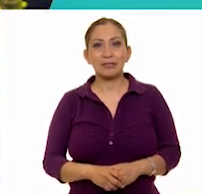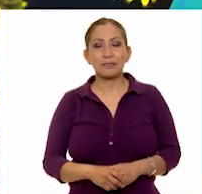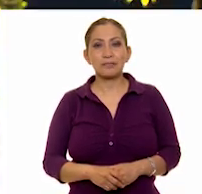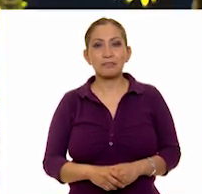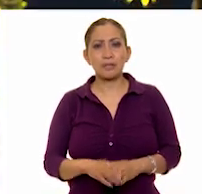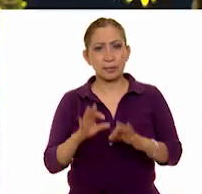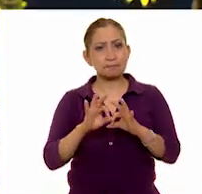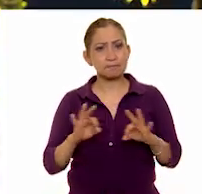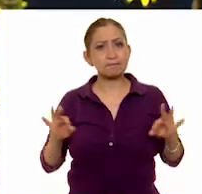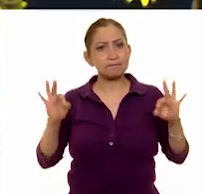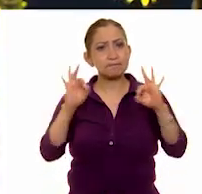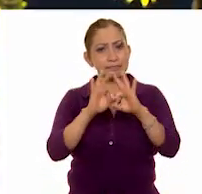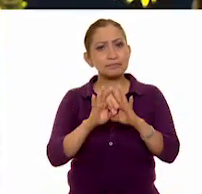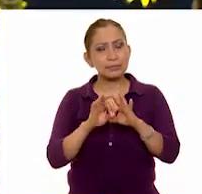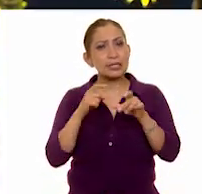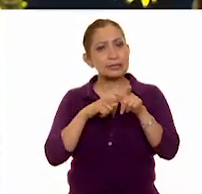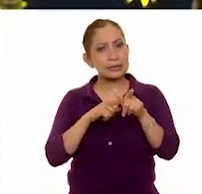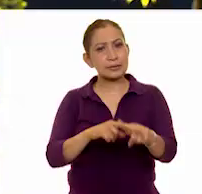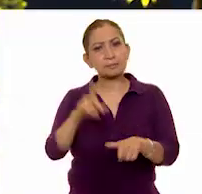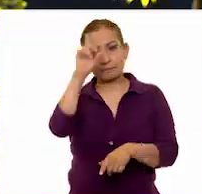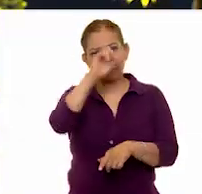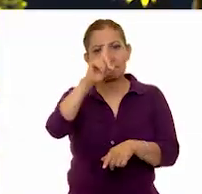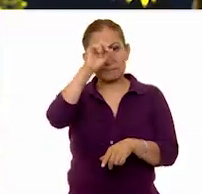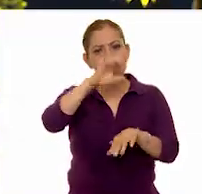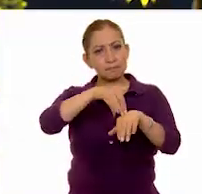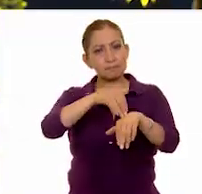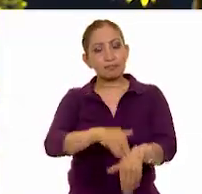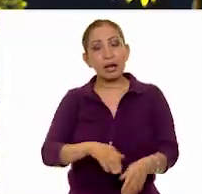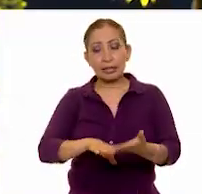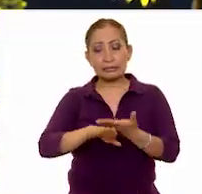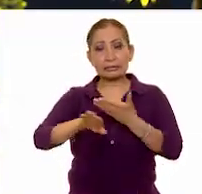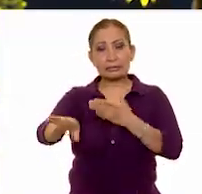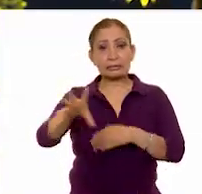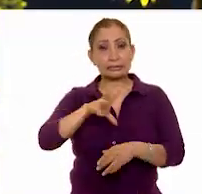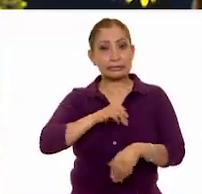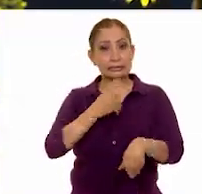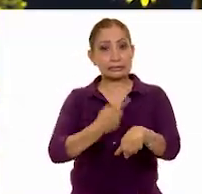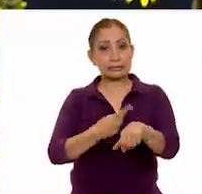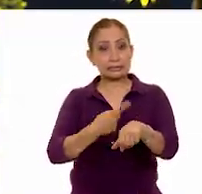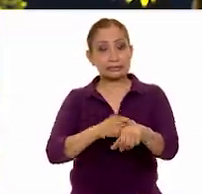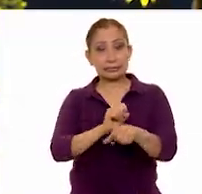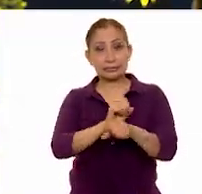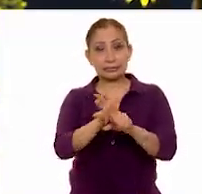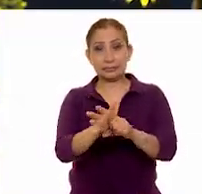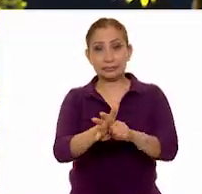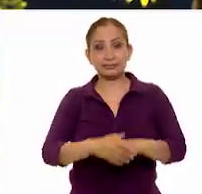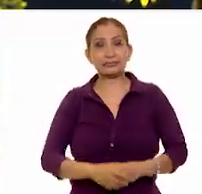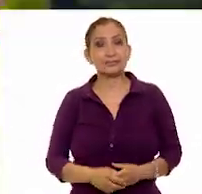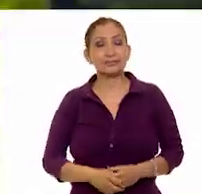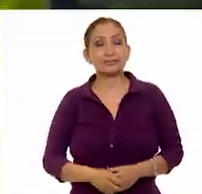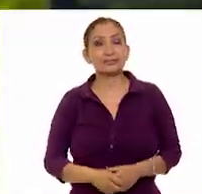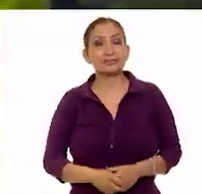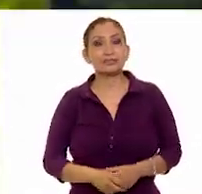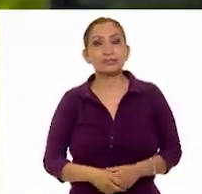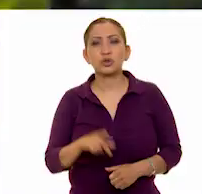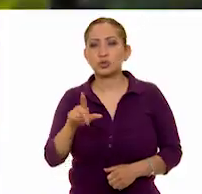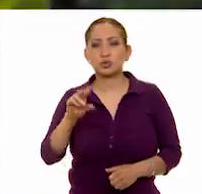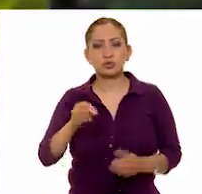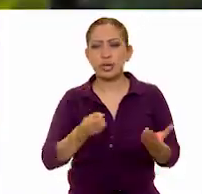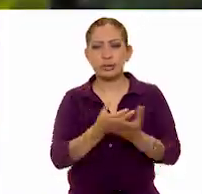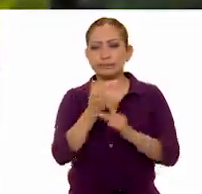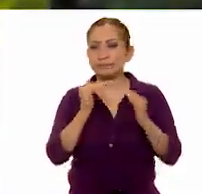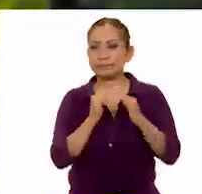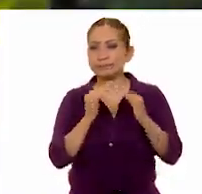Es muy importante continuar con las recomendaciones para evitar contagios de COVID. Trata de